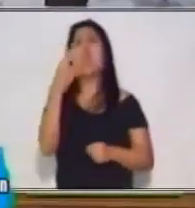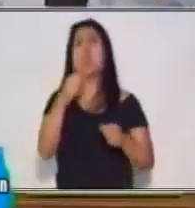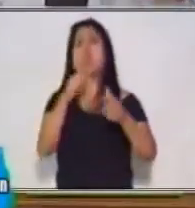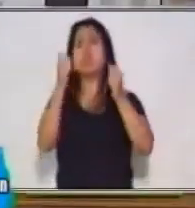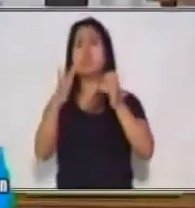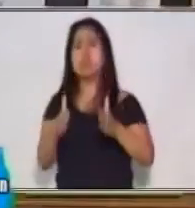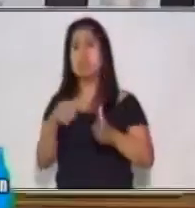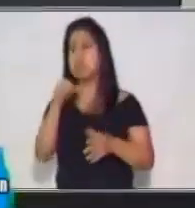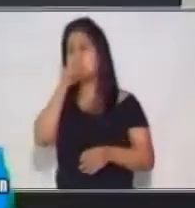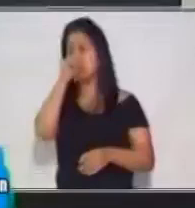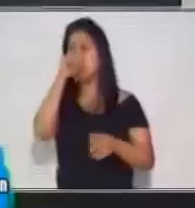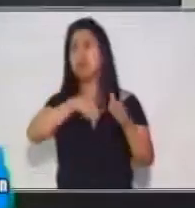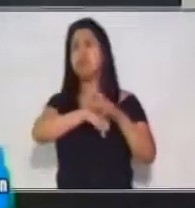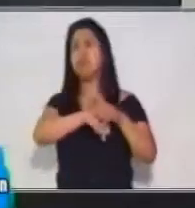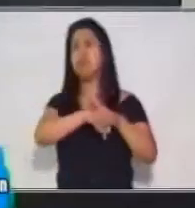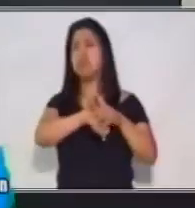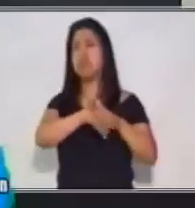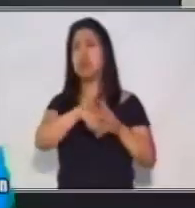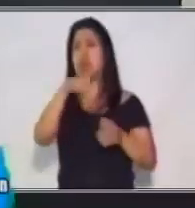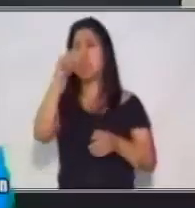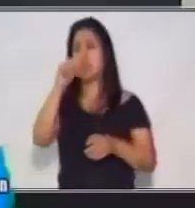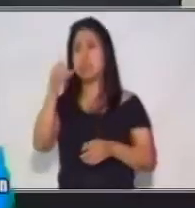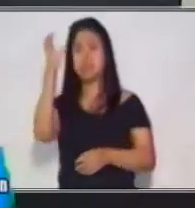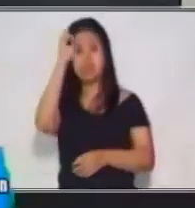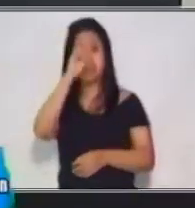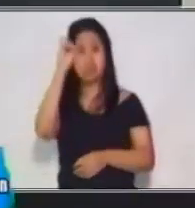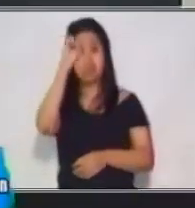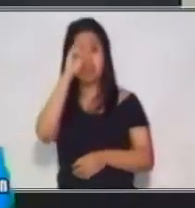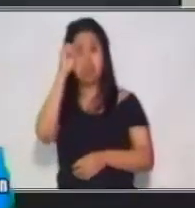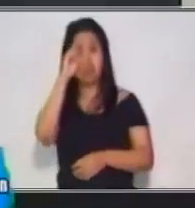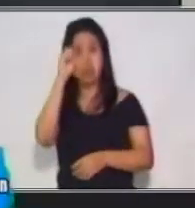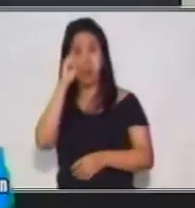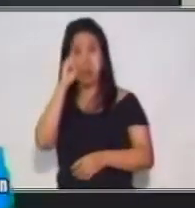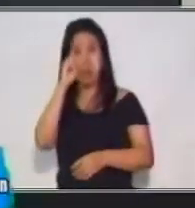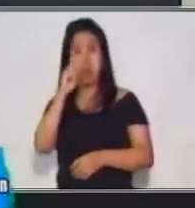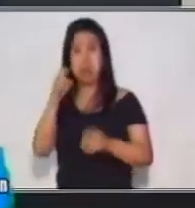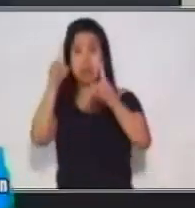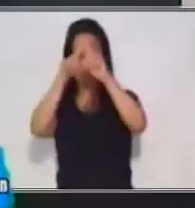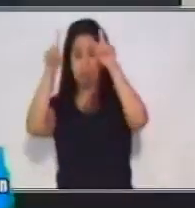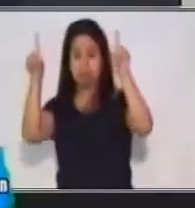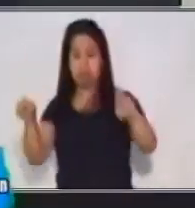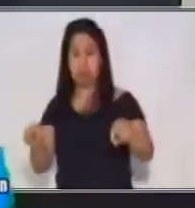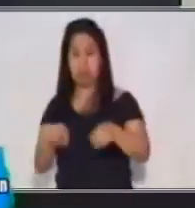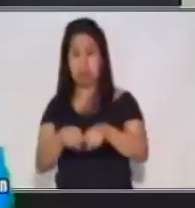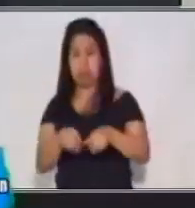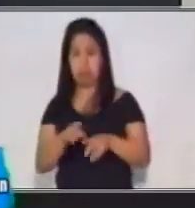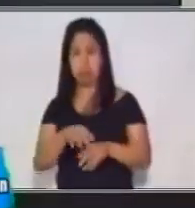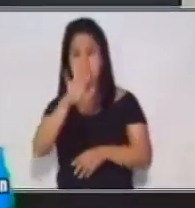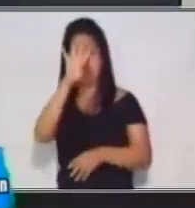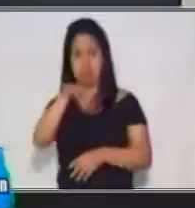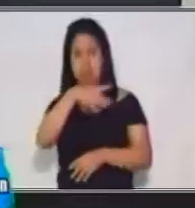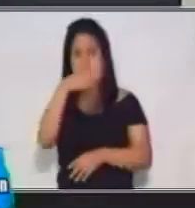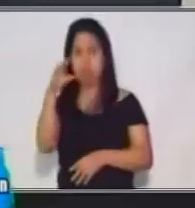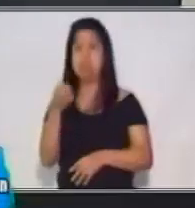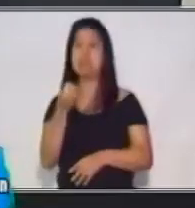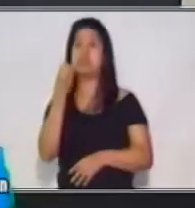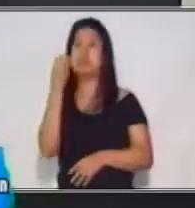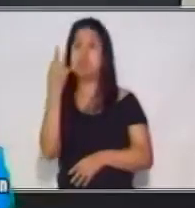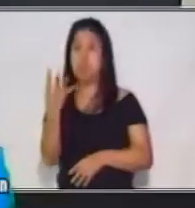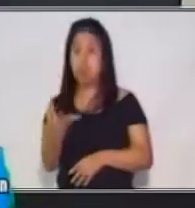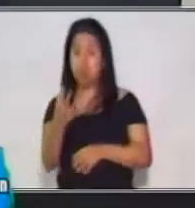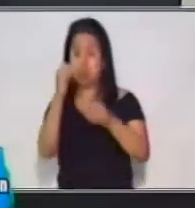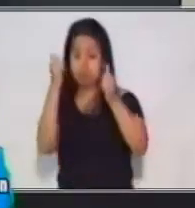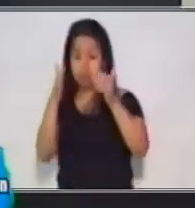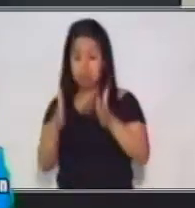prefieren fútbol? ¿Cuántos alumnos prefieren fútbol? Pones número 1 y vamos a dar respuesta a